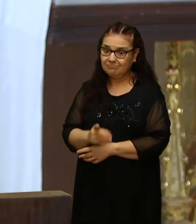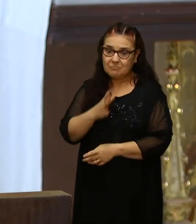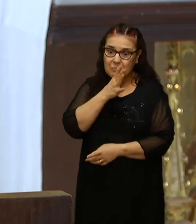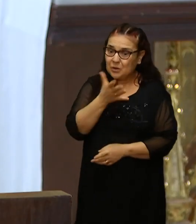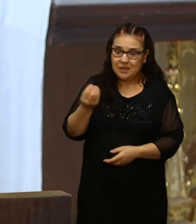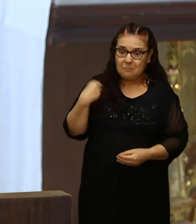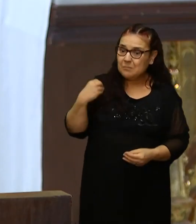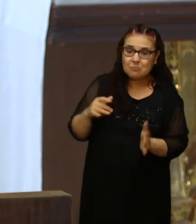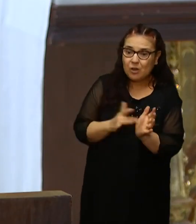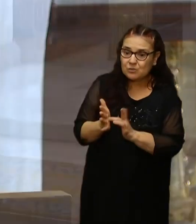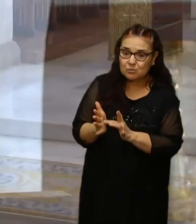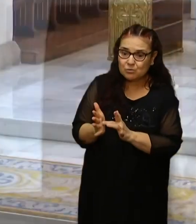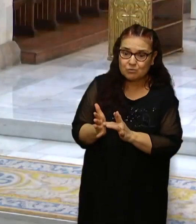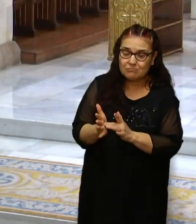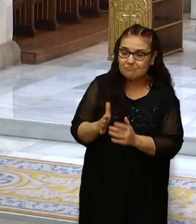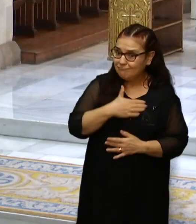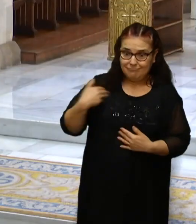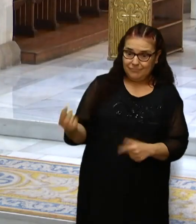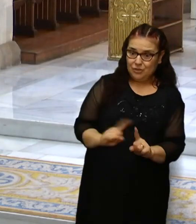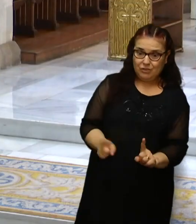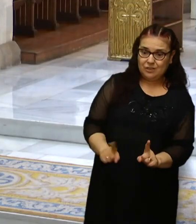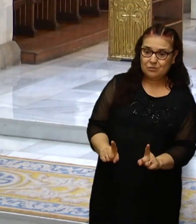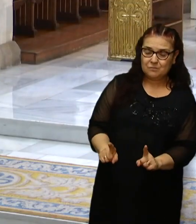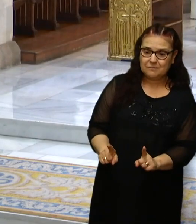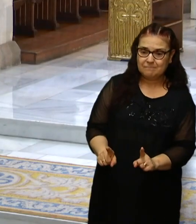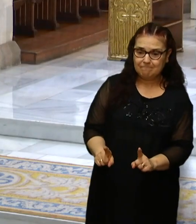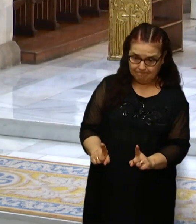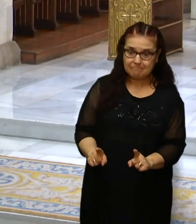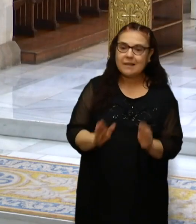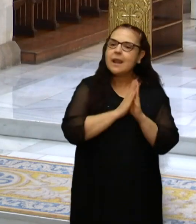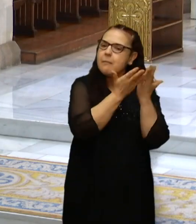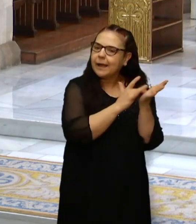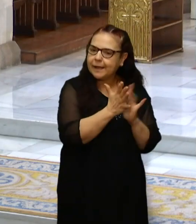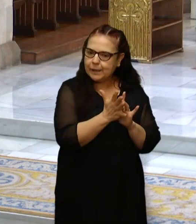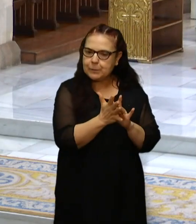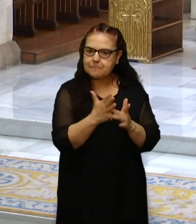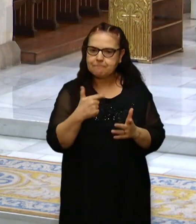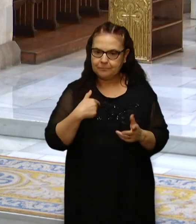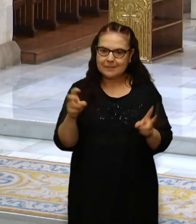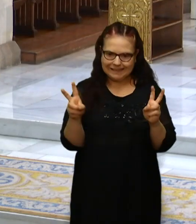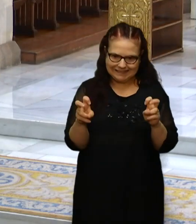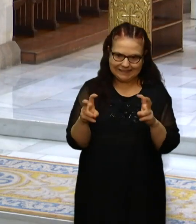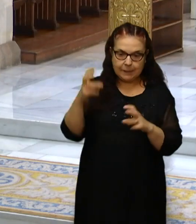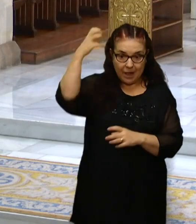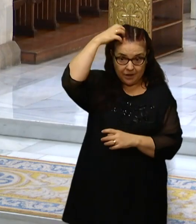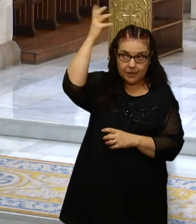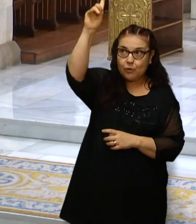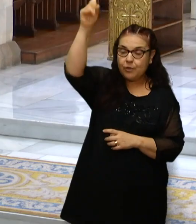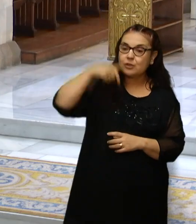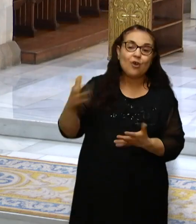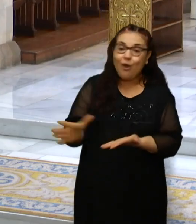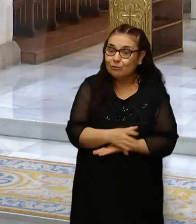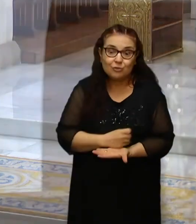tener. Y en el Evangelio, cuando se habla del reino de Dios, que es a lo que todos nosotros